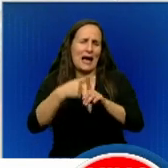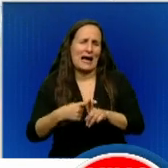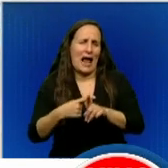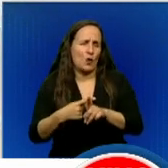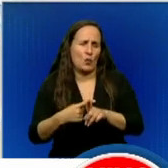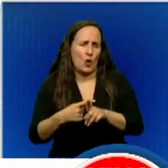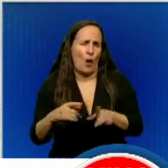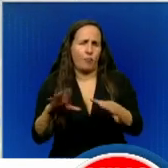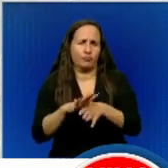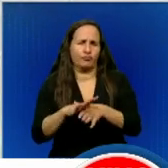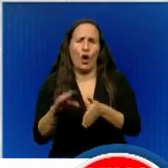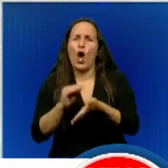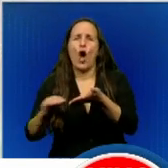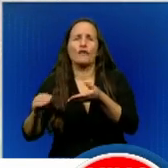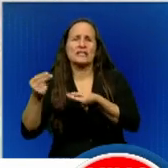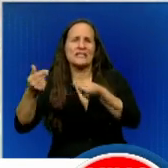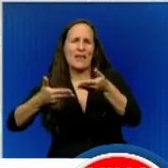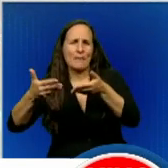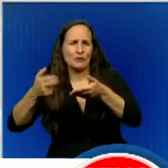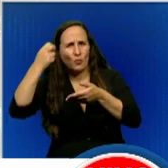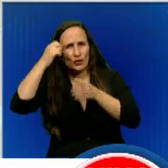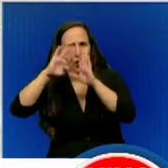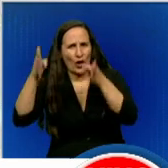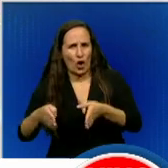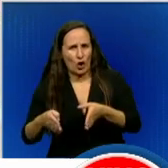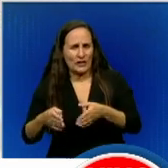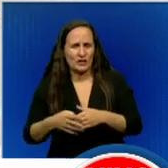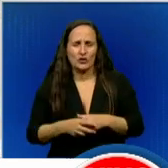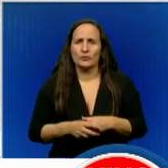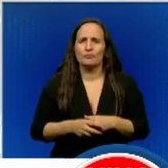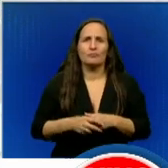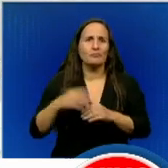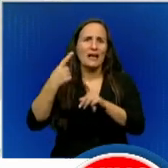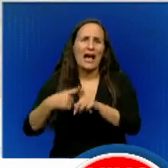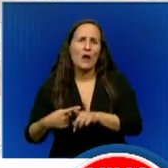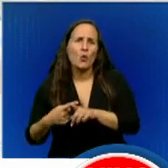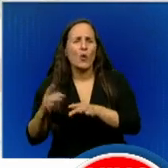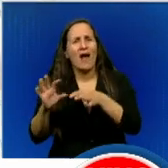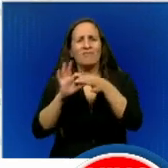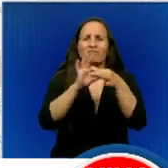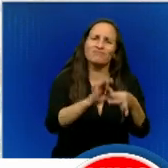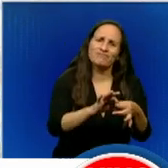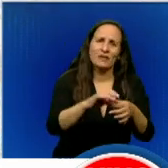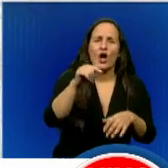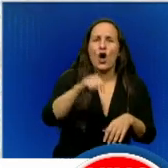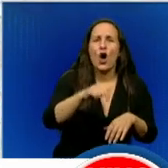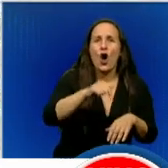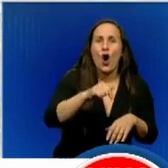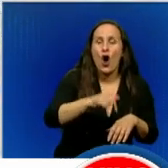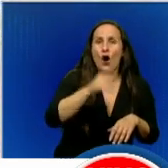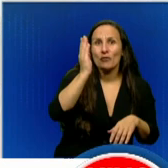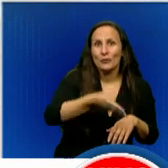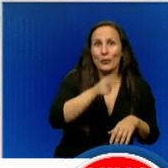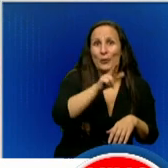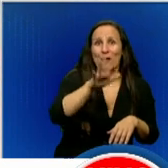por la oficina de presupuesto del congreso porque lo cálculo sobre la base de que hoy la gripo está vigente del